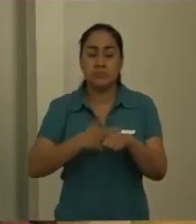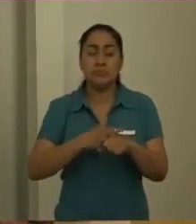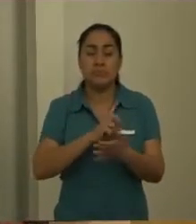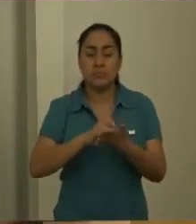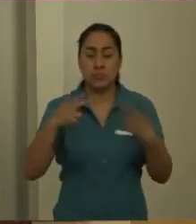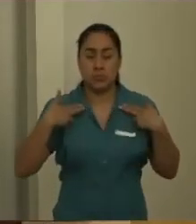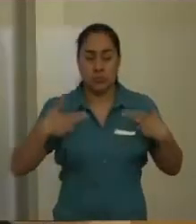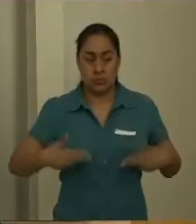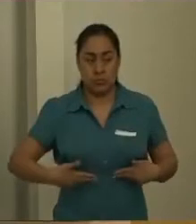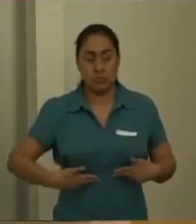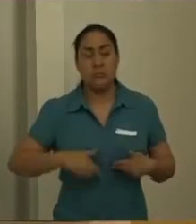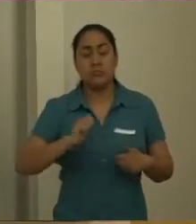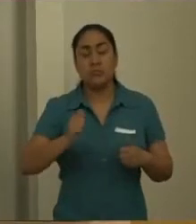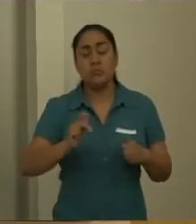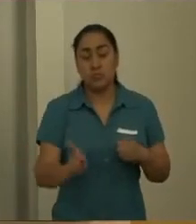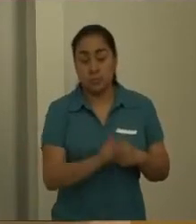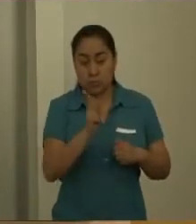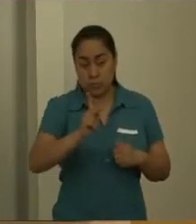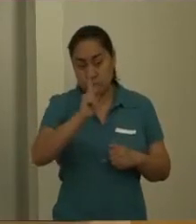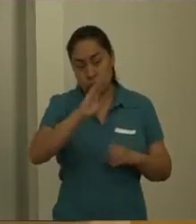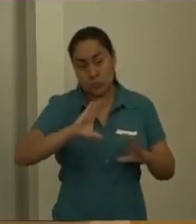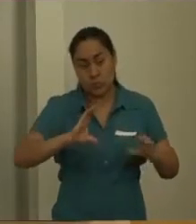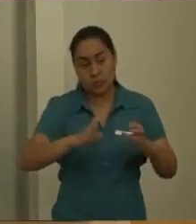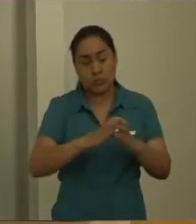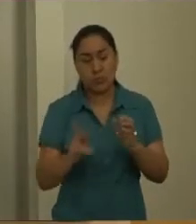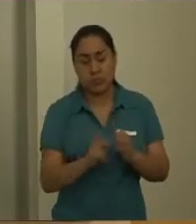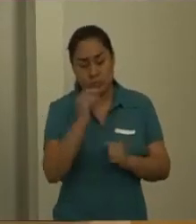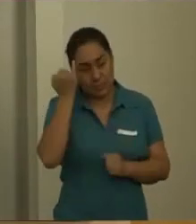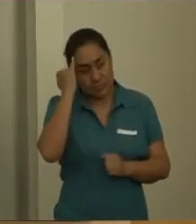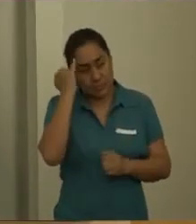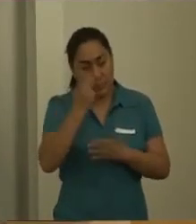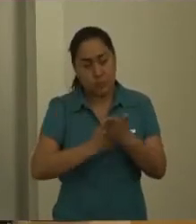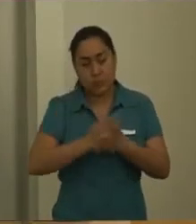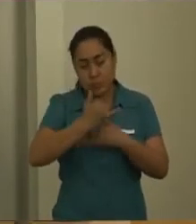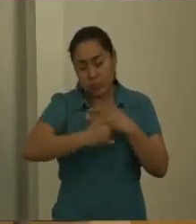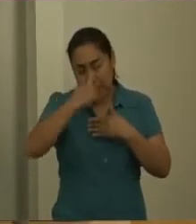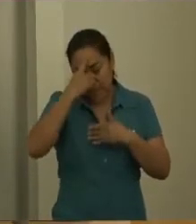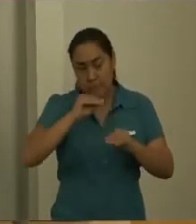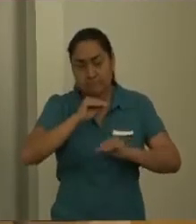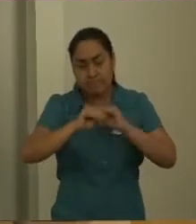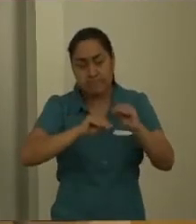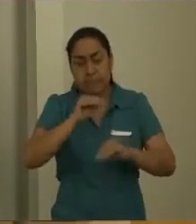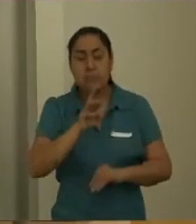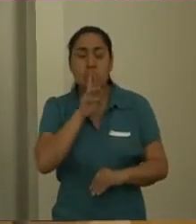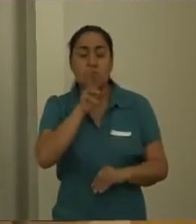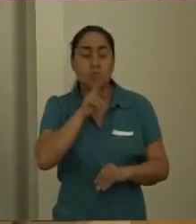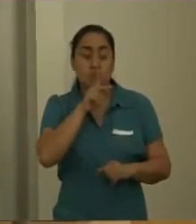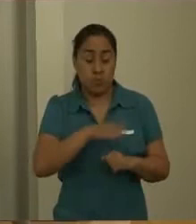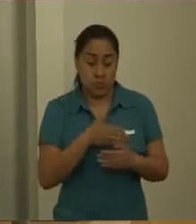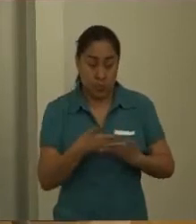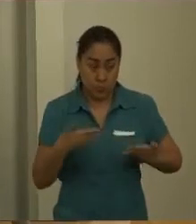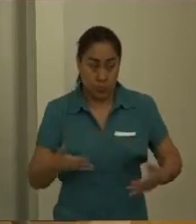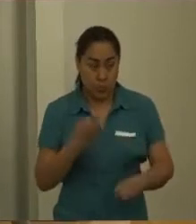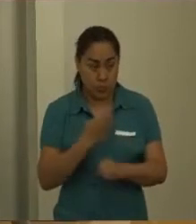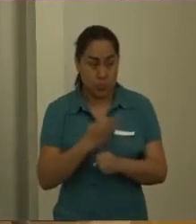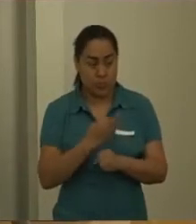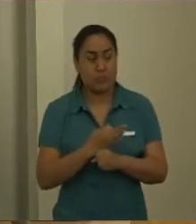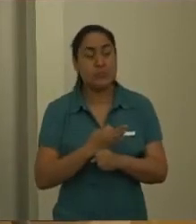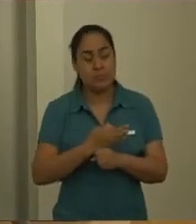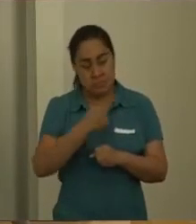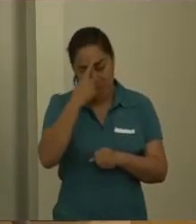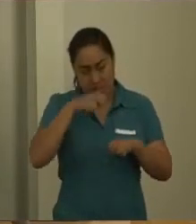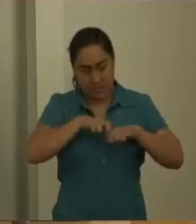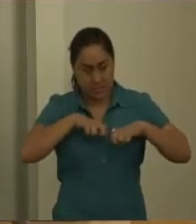humanos de los pueblos y comunidades indígenas frente a los proyectos del desarrollo el día de hoy para inaugurar este